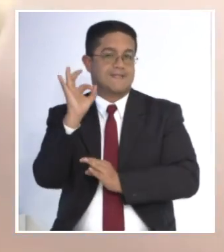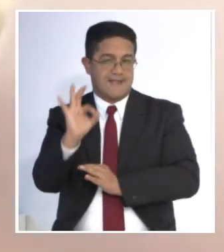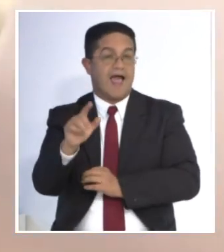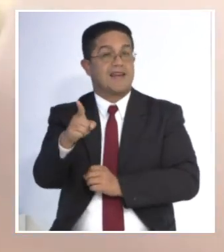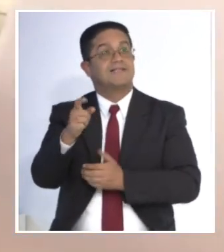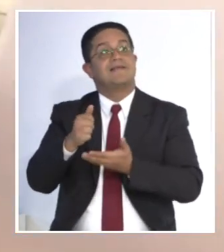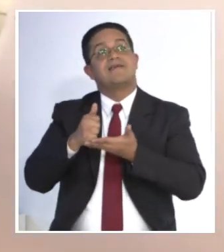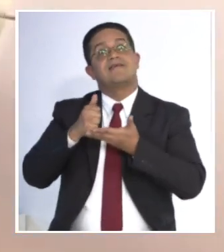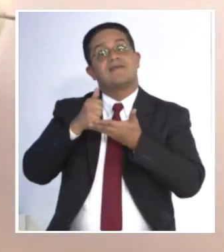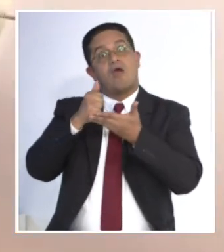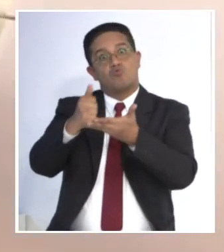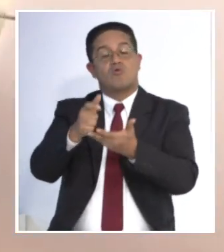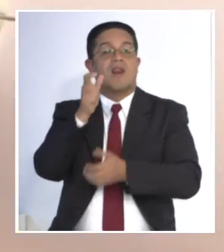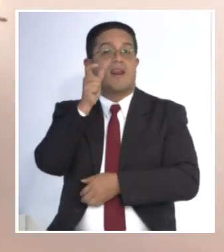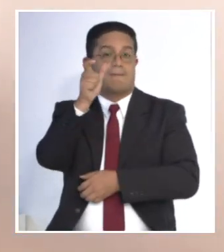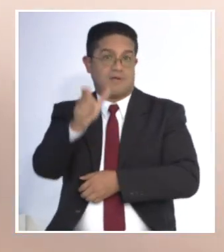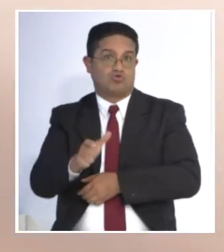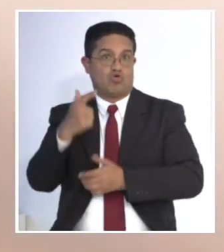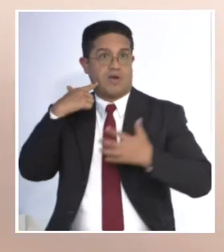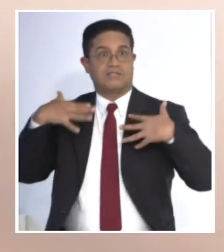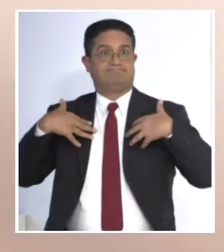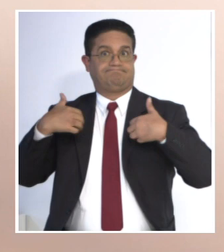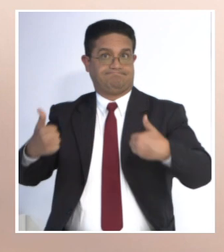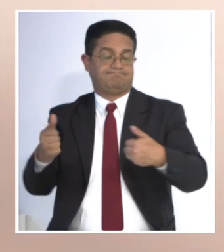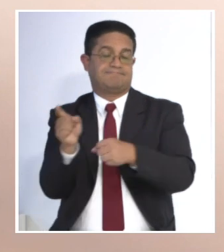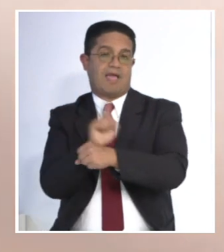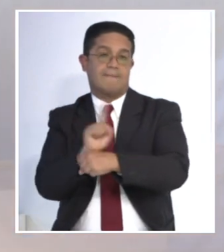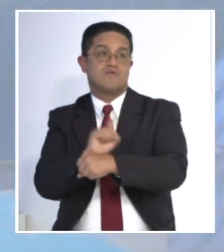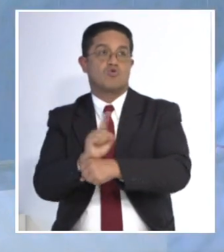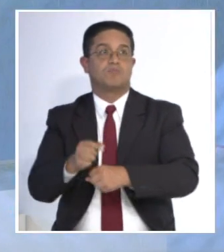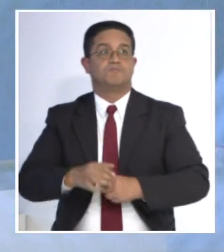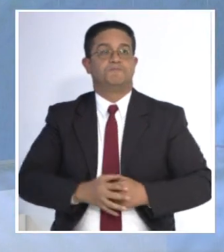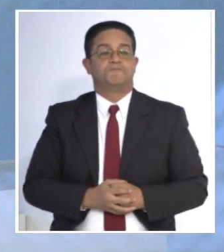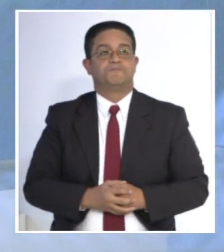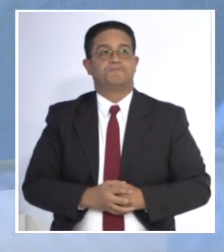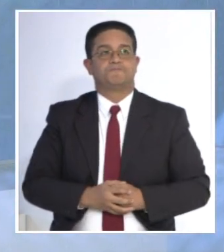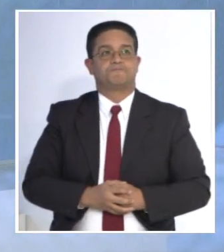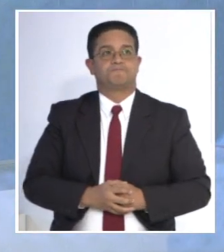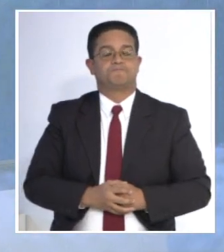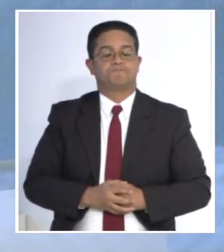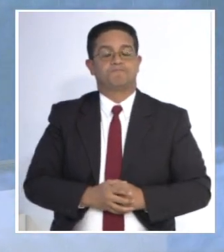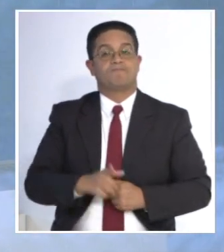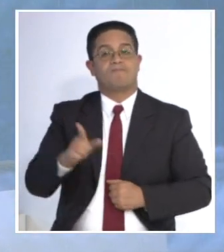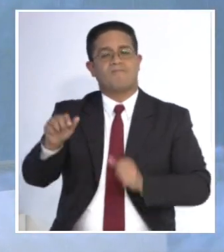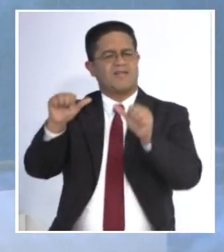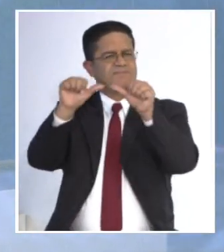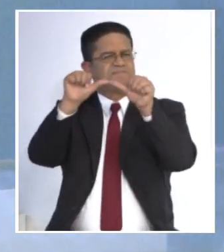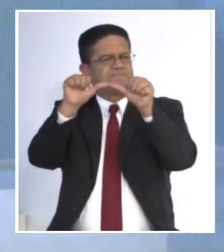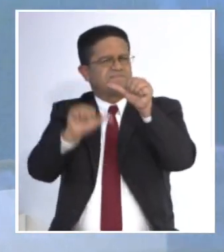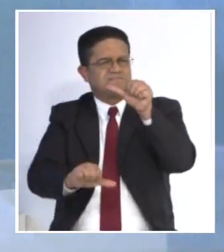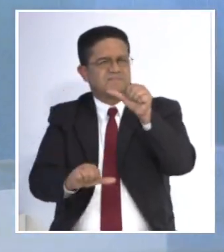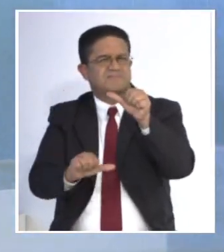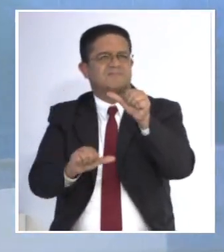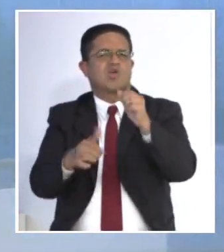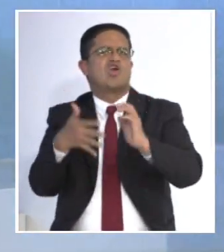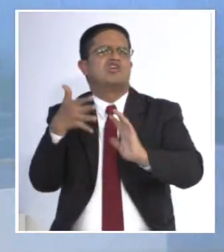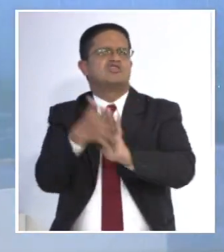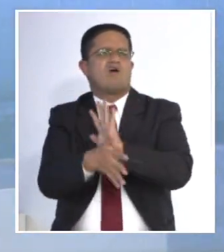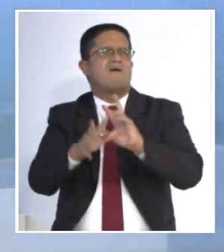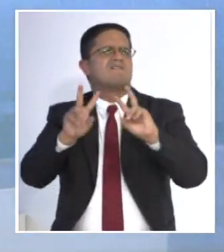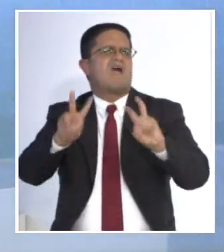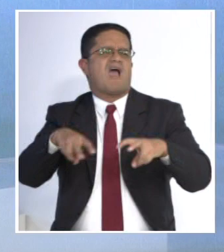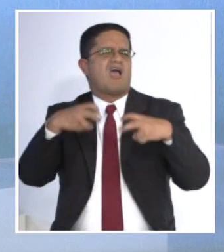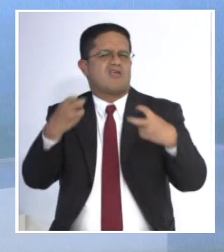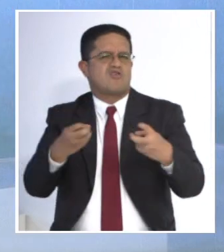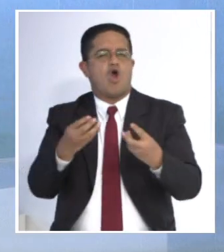con una rehabilitación precoz. Y para hablar sobre las actualizaciones de la atención de los